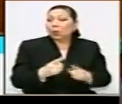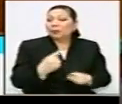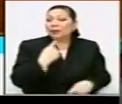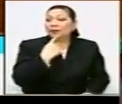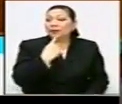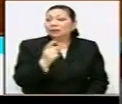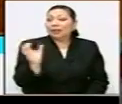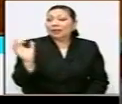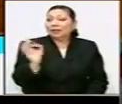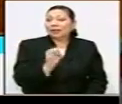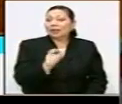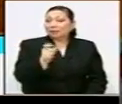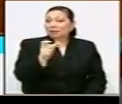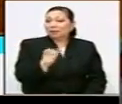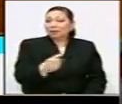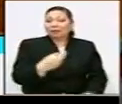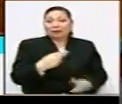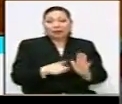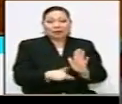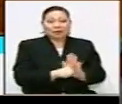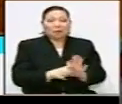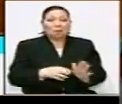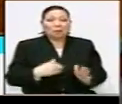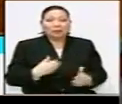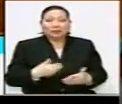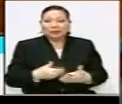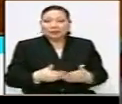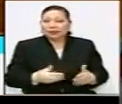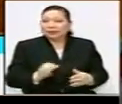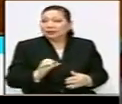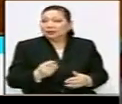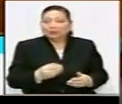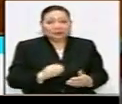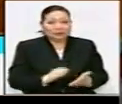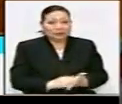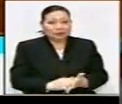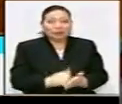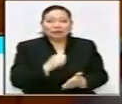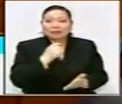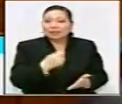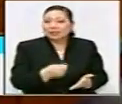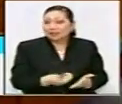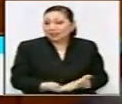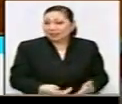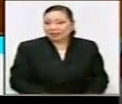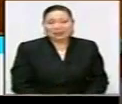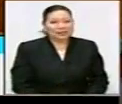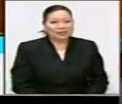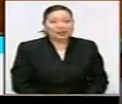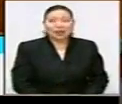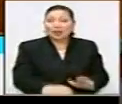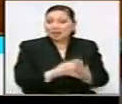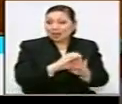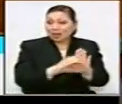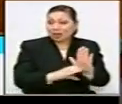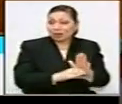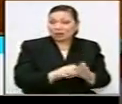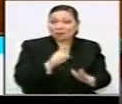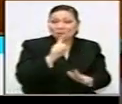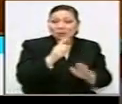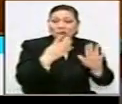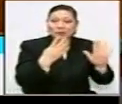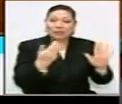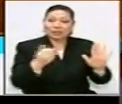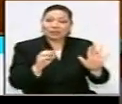dice: ningún individuo del cuerpo legislativo podrá ser demandado civilmente ni ejecutado por deudas. La Constitución del 60,